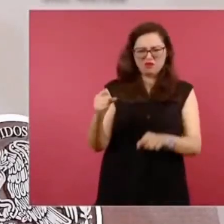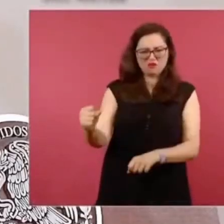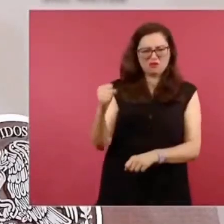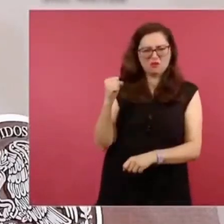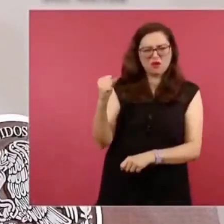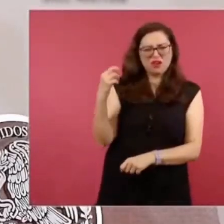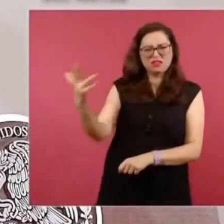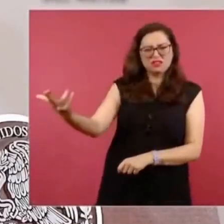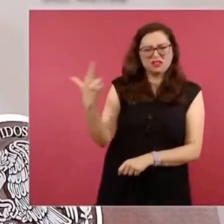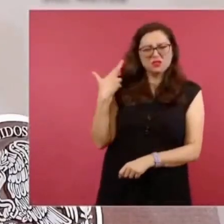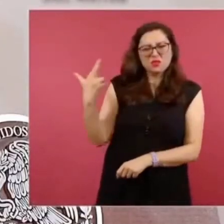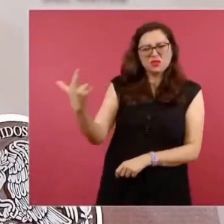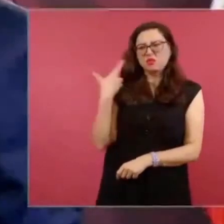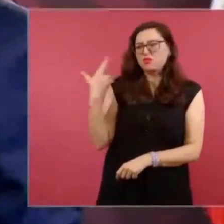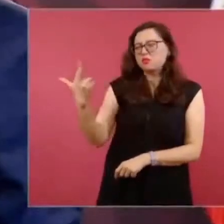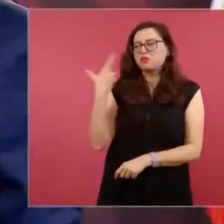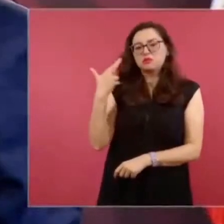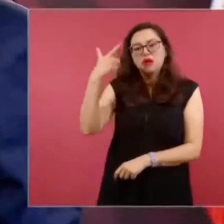Y luego